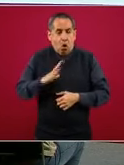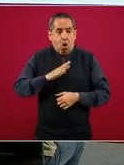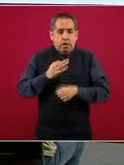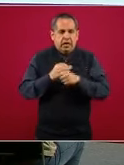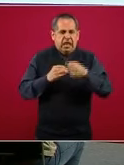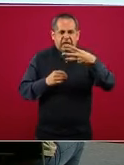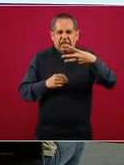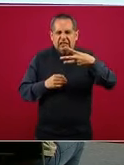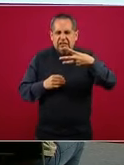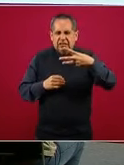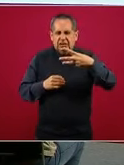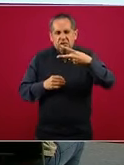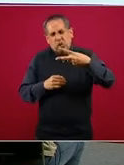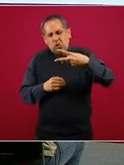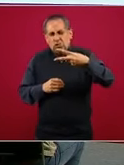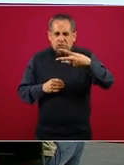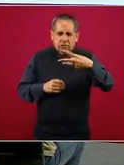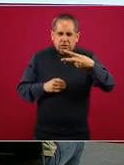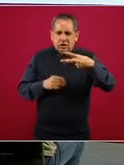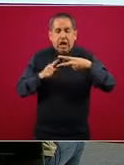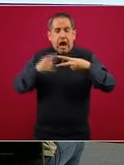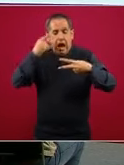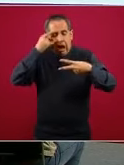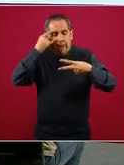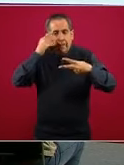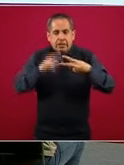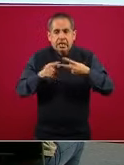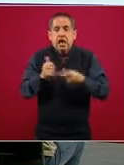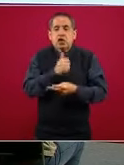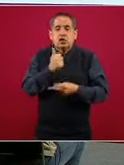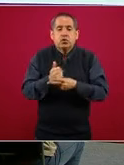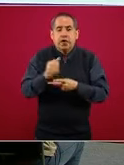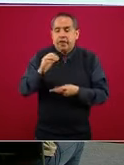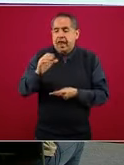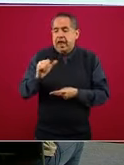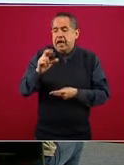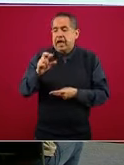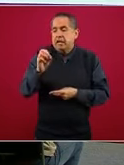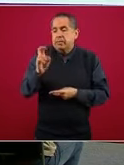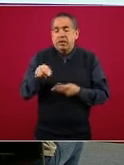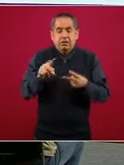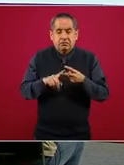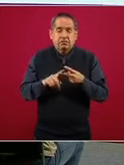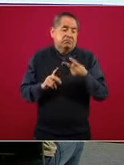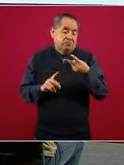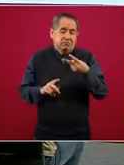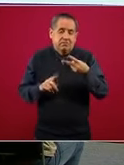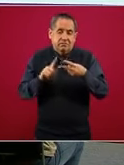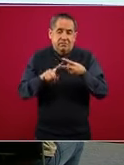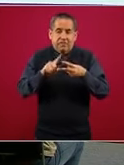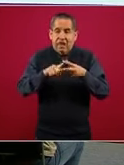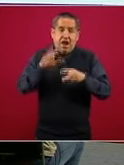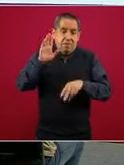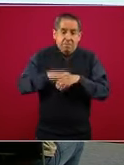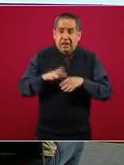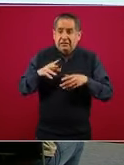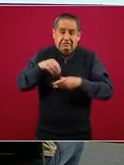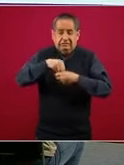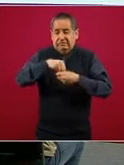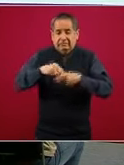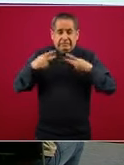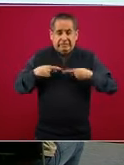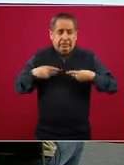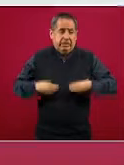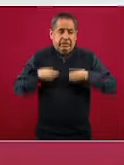dos municipios, Campeche y Ciudad del Carmen, independientemente de que son las zonas más pobladas del